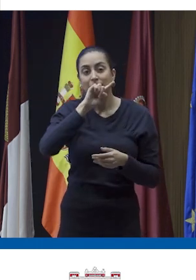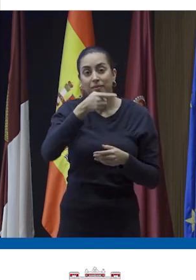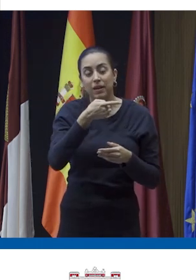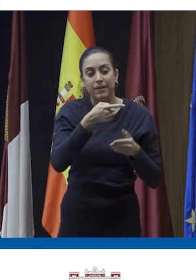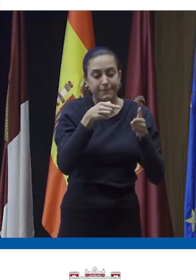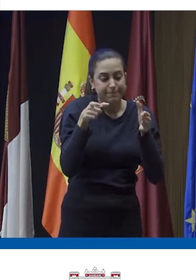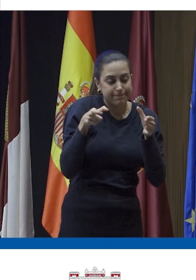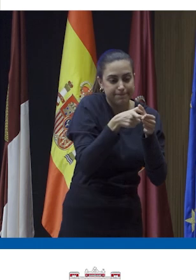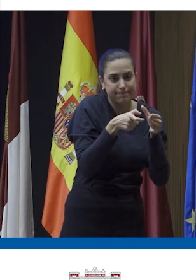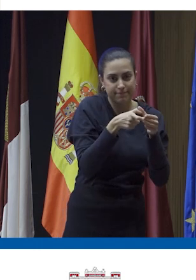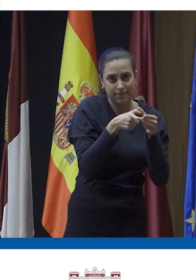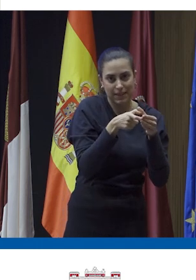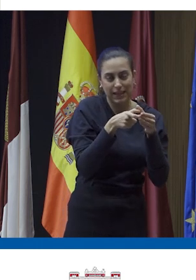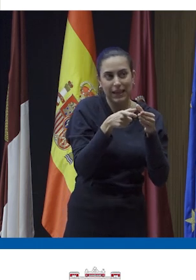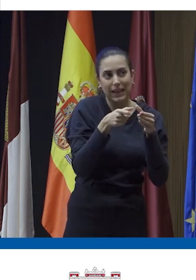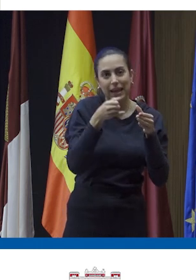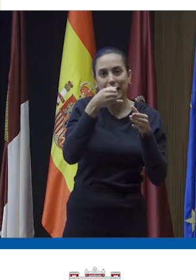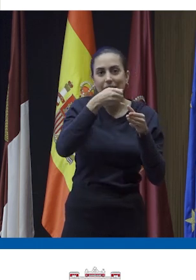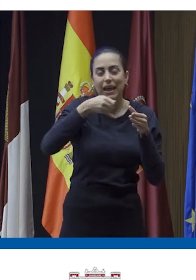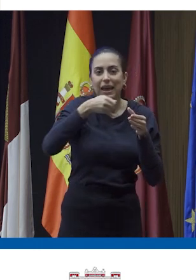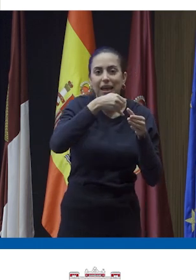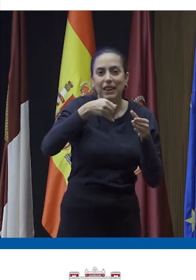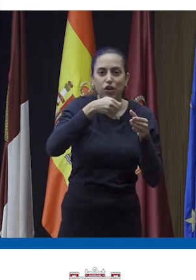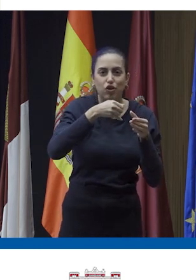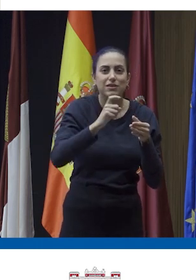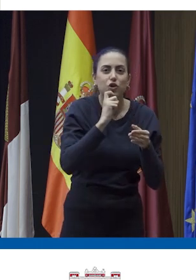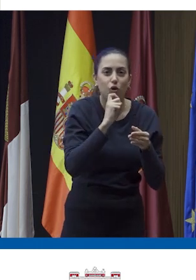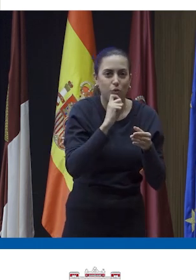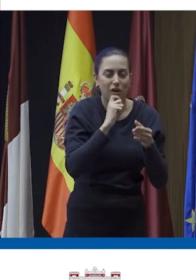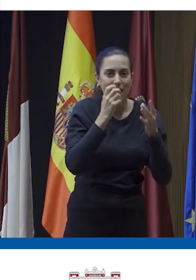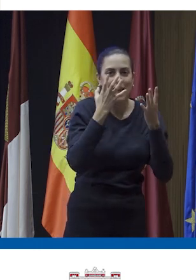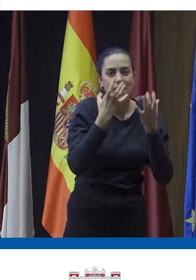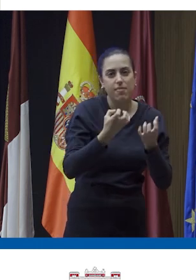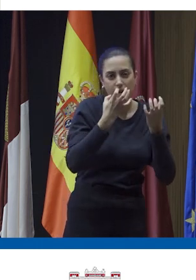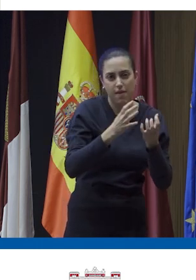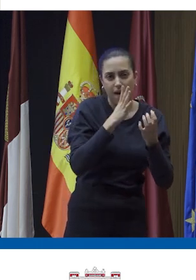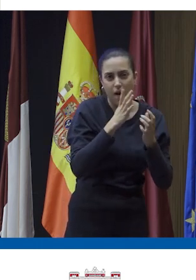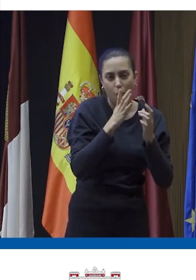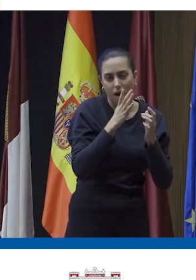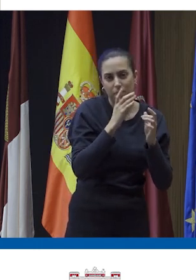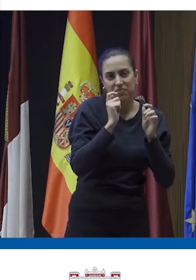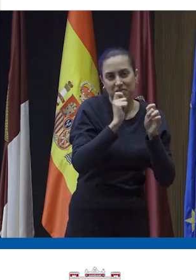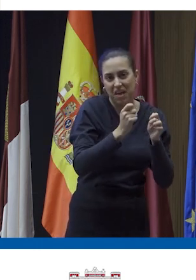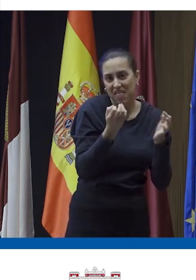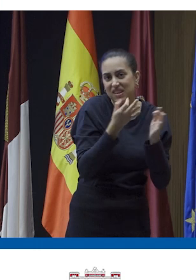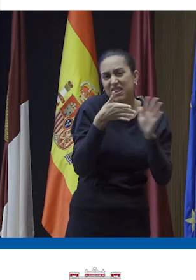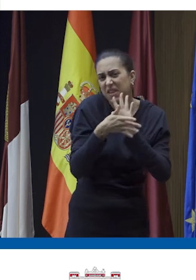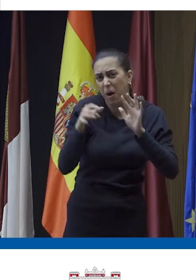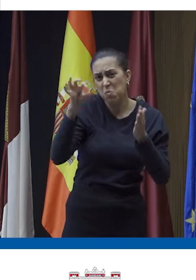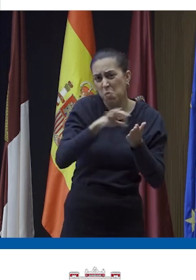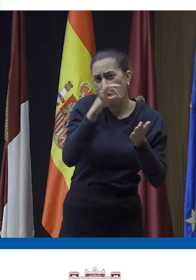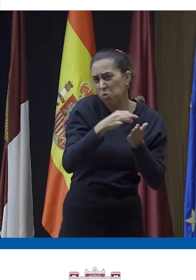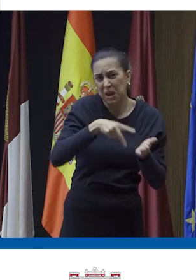Posteriormente, lo que es el tema de las incisiones se hidratan, porque son incisiones autoselladas que se hidratan y no hace falta dar puntos. Por lo